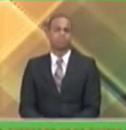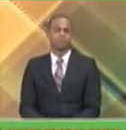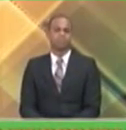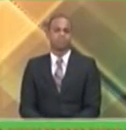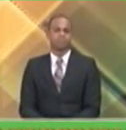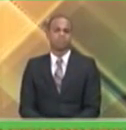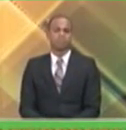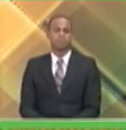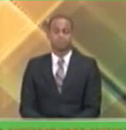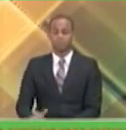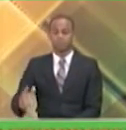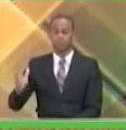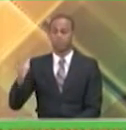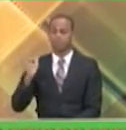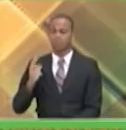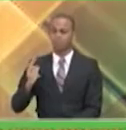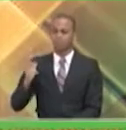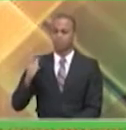Nunca pensé